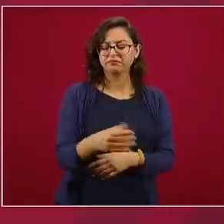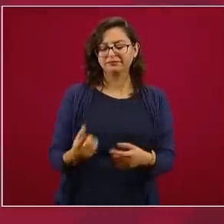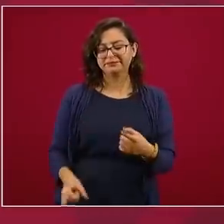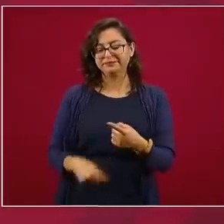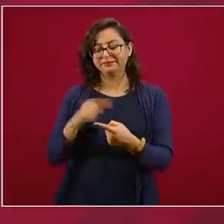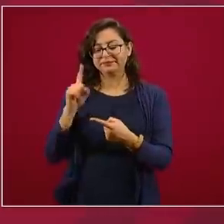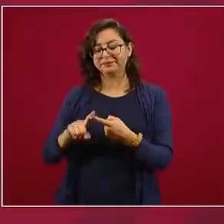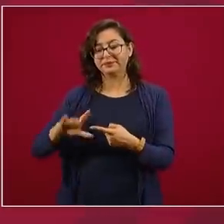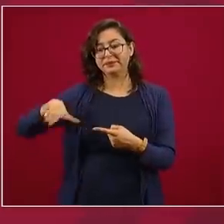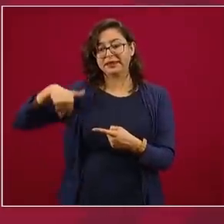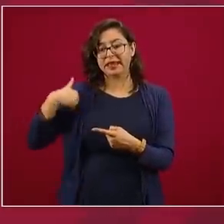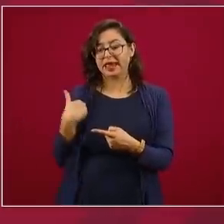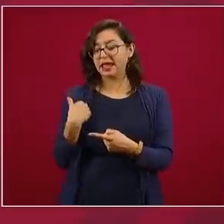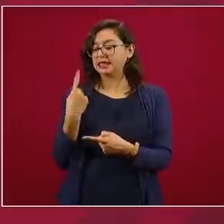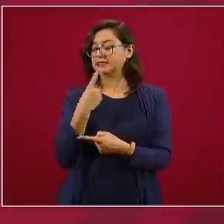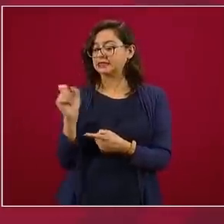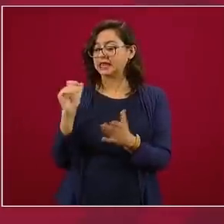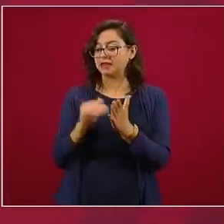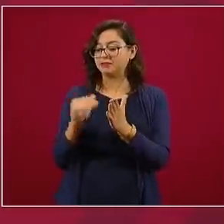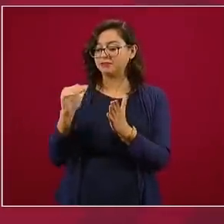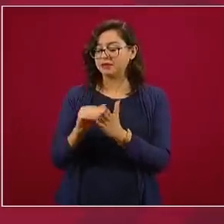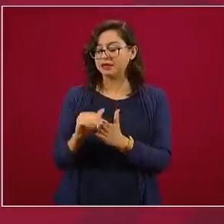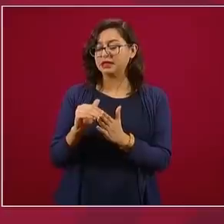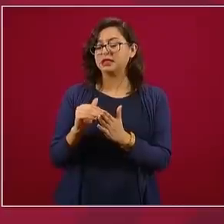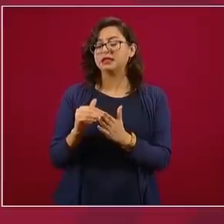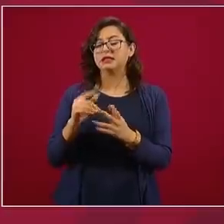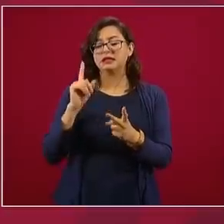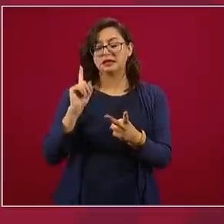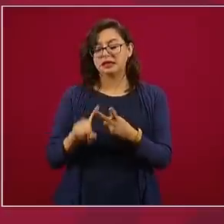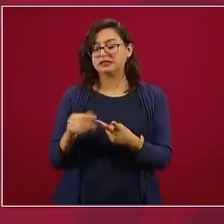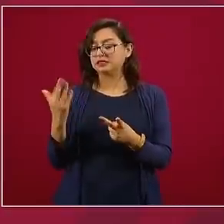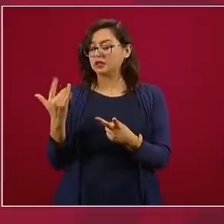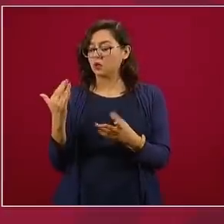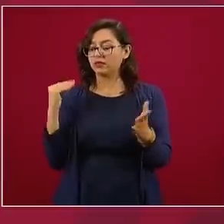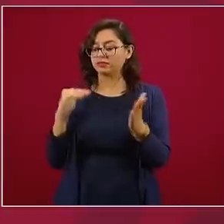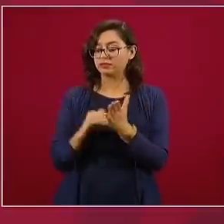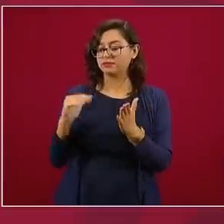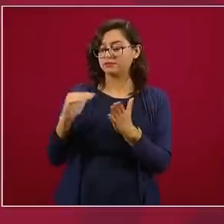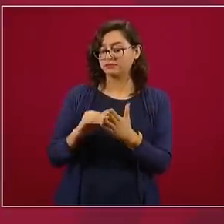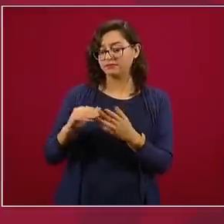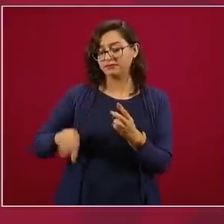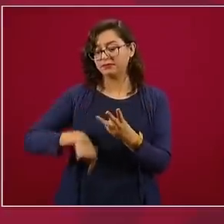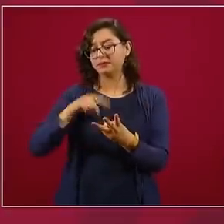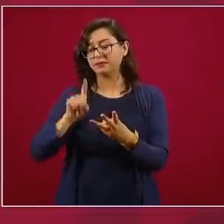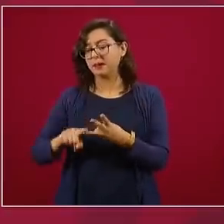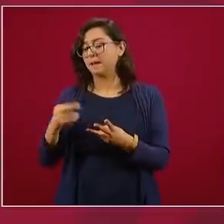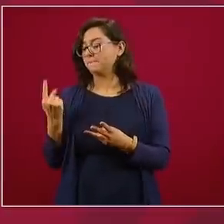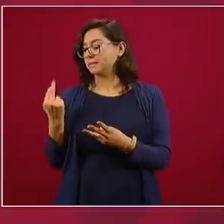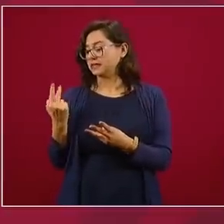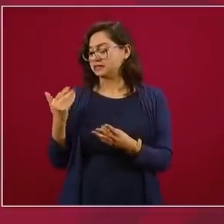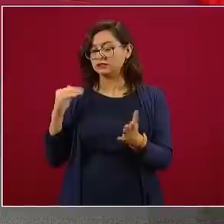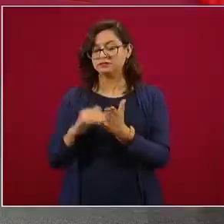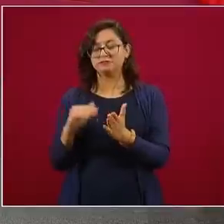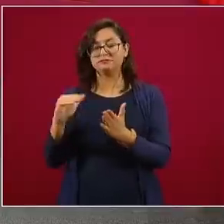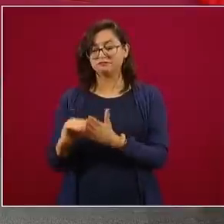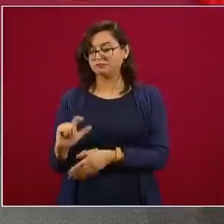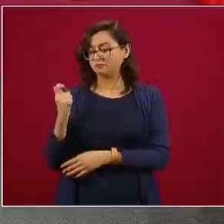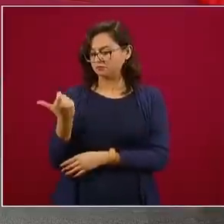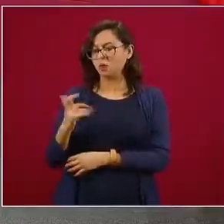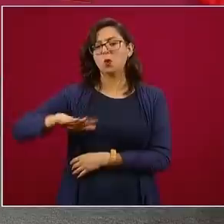millones, de 50,000 millones y de 25,000 millones de